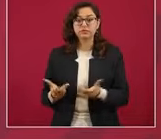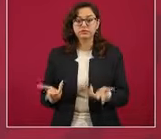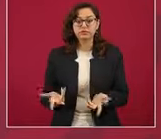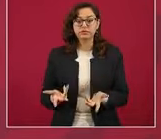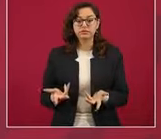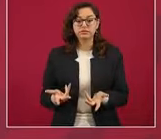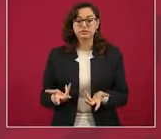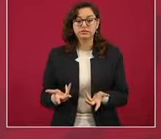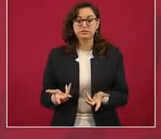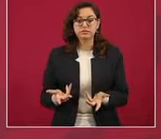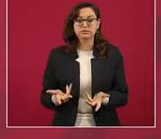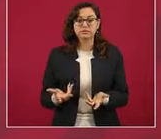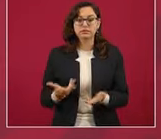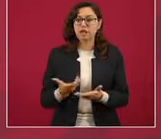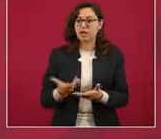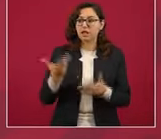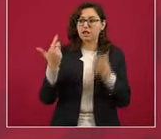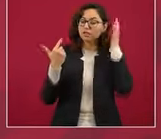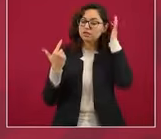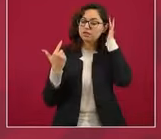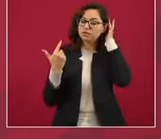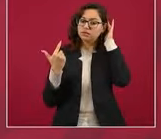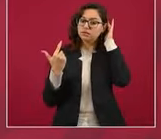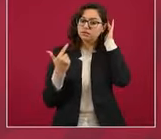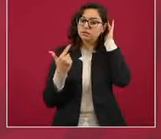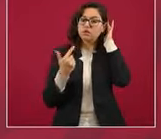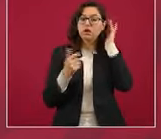enfrentado en otros estados.